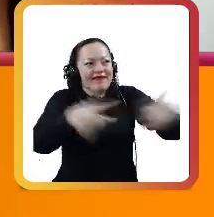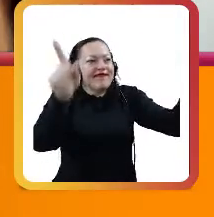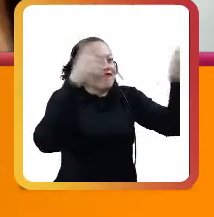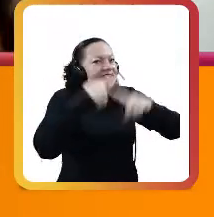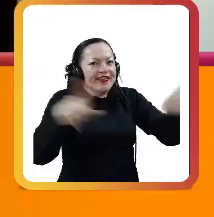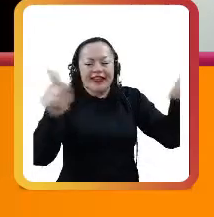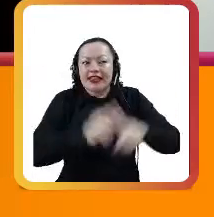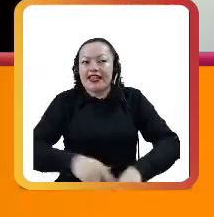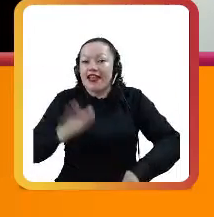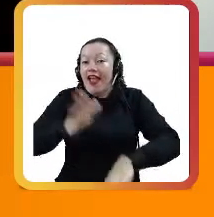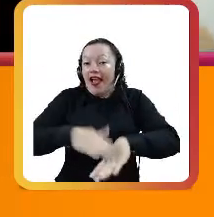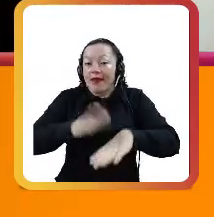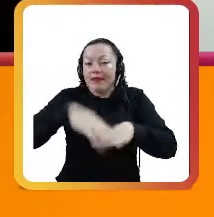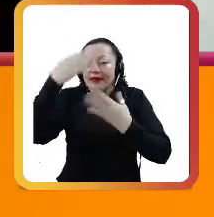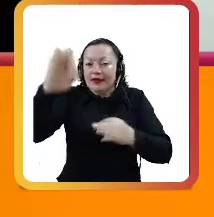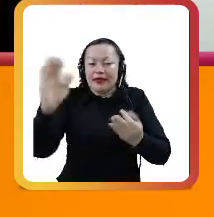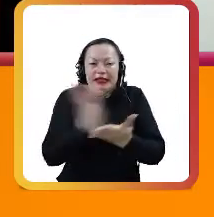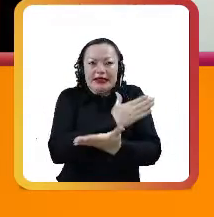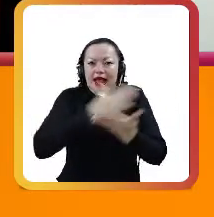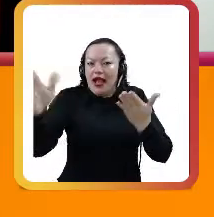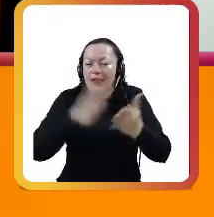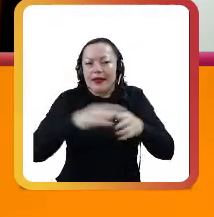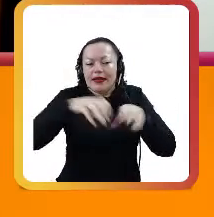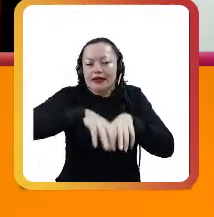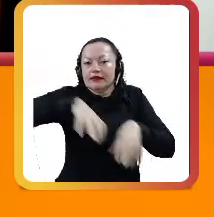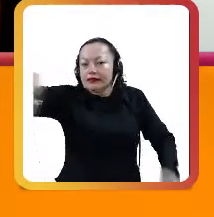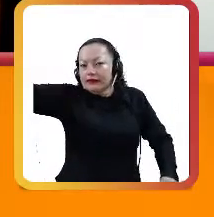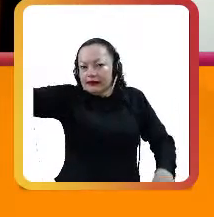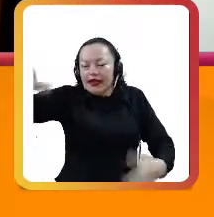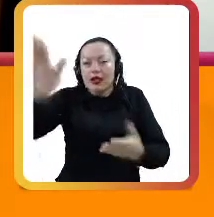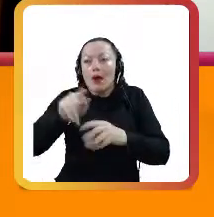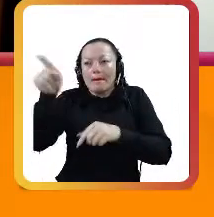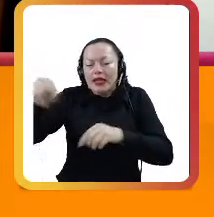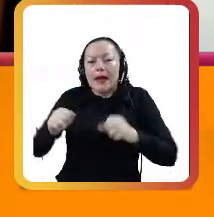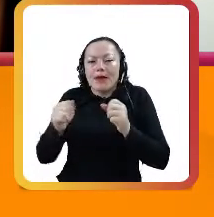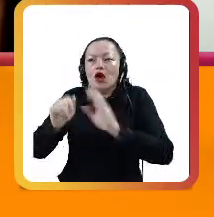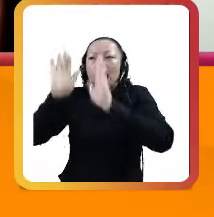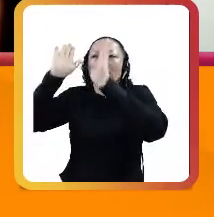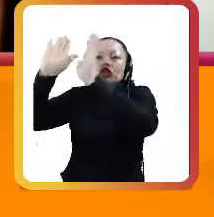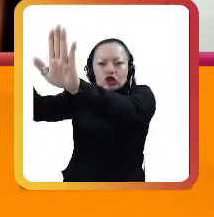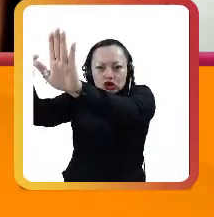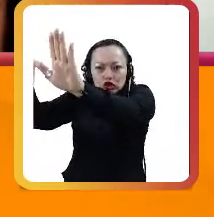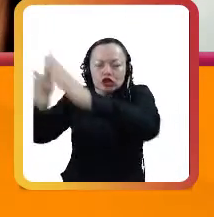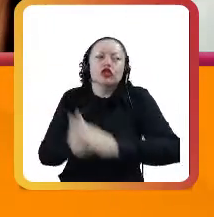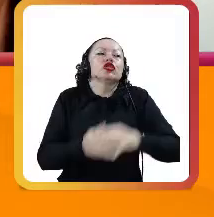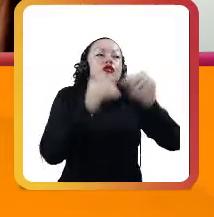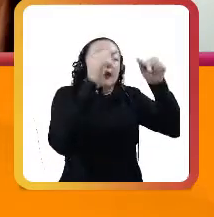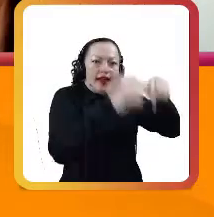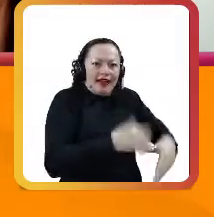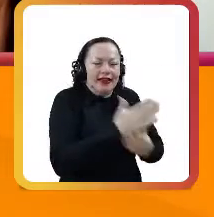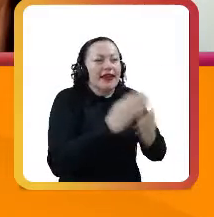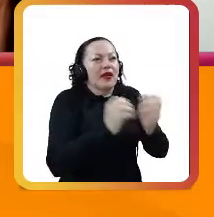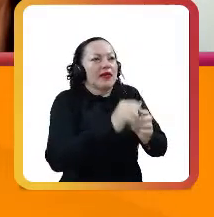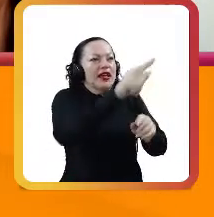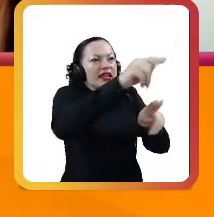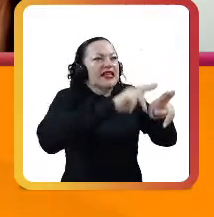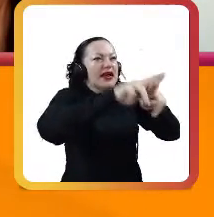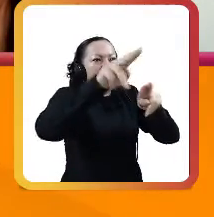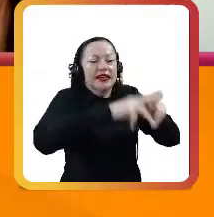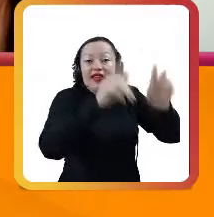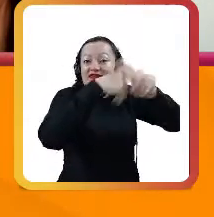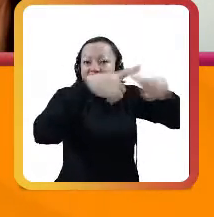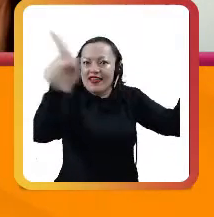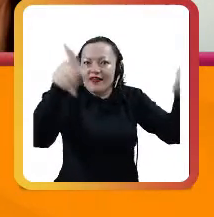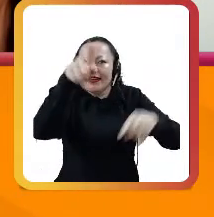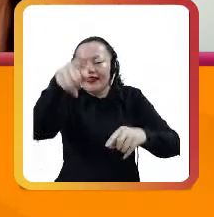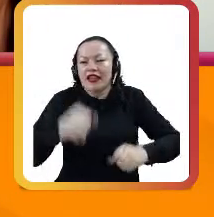o los permisos que hay en Bogotá a los que se dan en La Dorada, Caldas y o en otras ciudades. Manizales se maneja diferente, Bogotá se